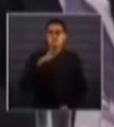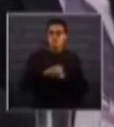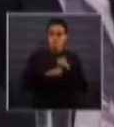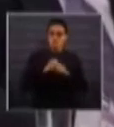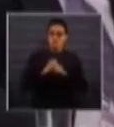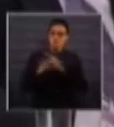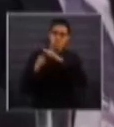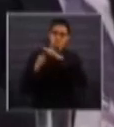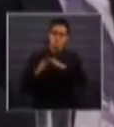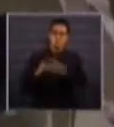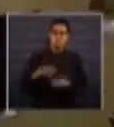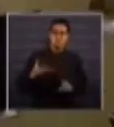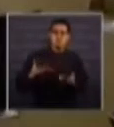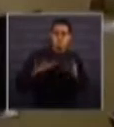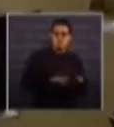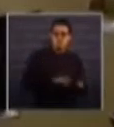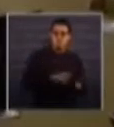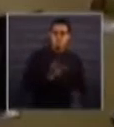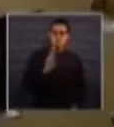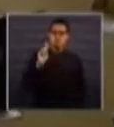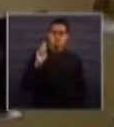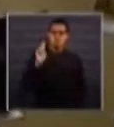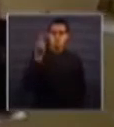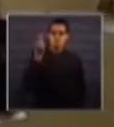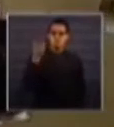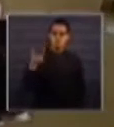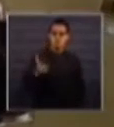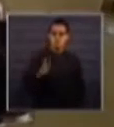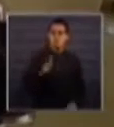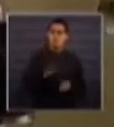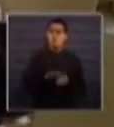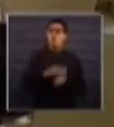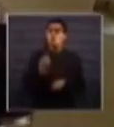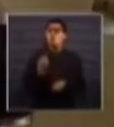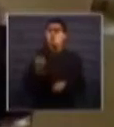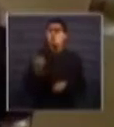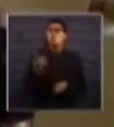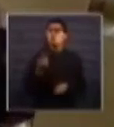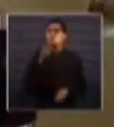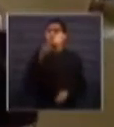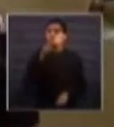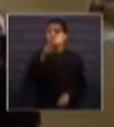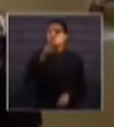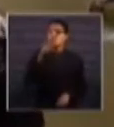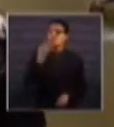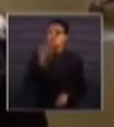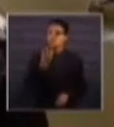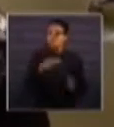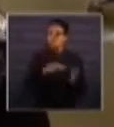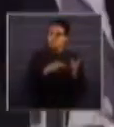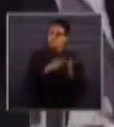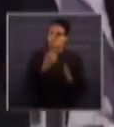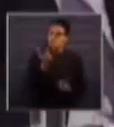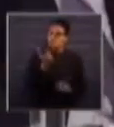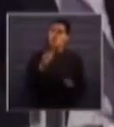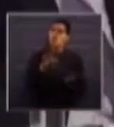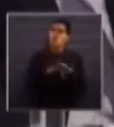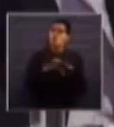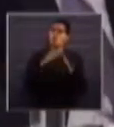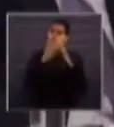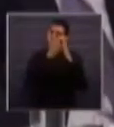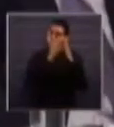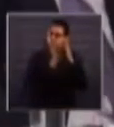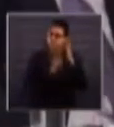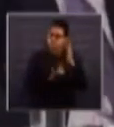En concreto, ¿por qué usted con esos miles de millones de pesos sí bajaría los índices delictivos? ¿A qué se compromete y en